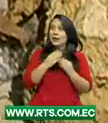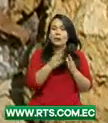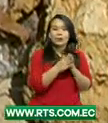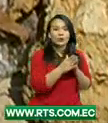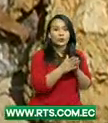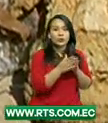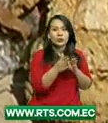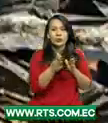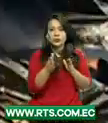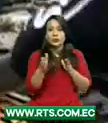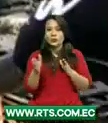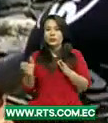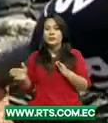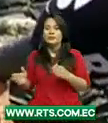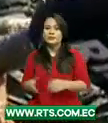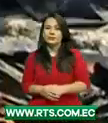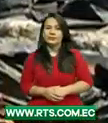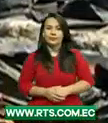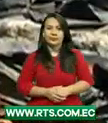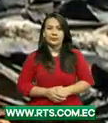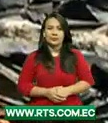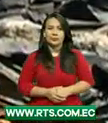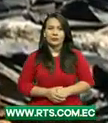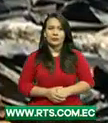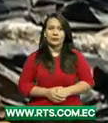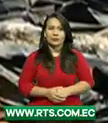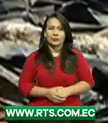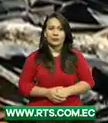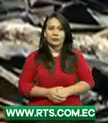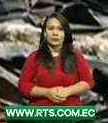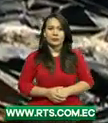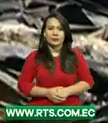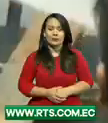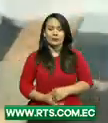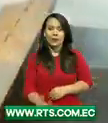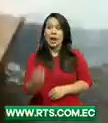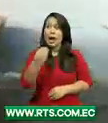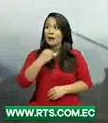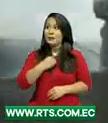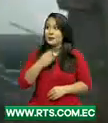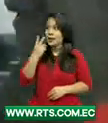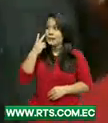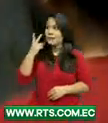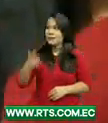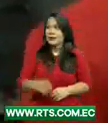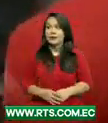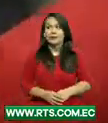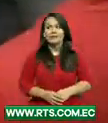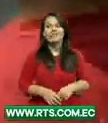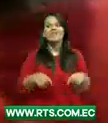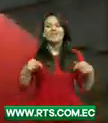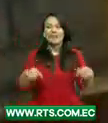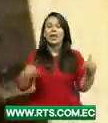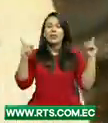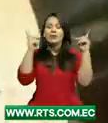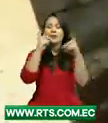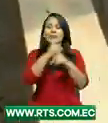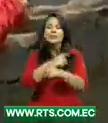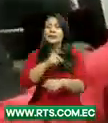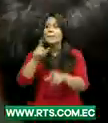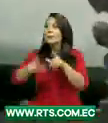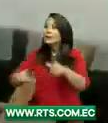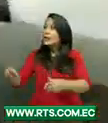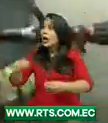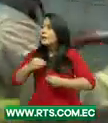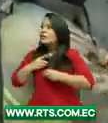procedimientos respectivos. 5 casas son entonces. Sí, eso es lo que tenemos como información preliminar. Pero lo que se estila justamente en este tipo de novedades